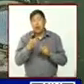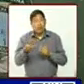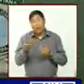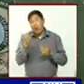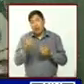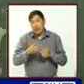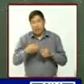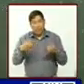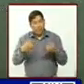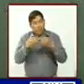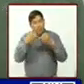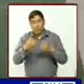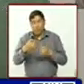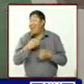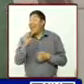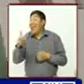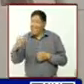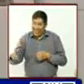vaso de bebida.